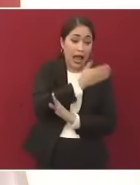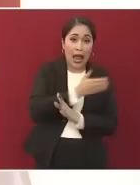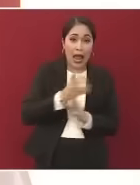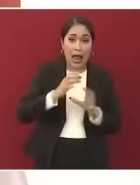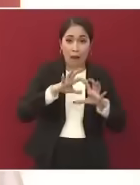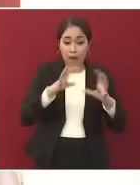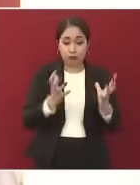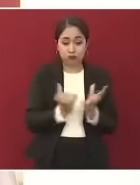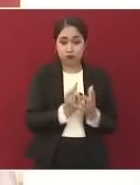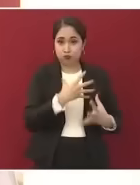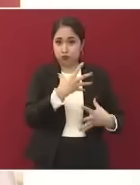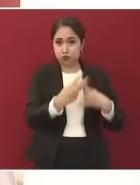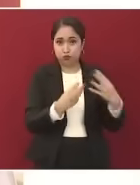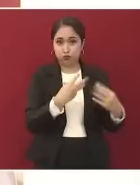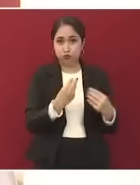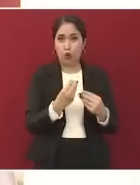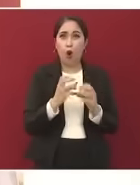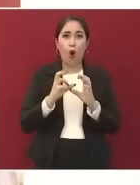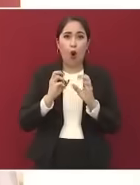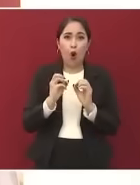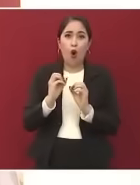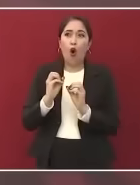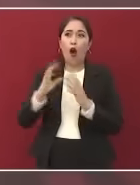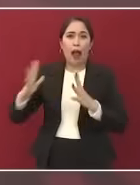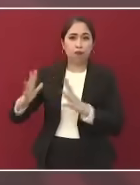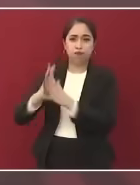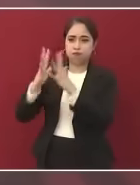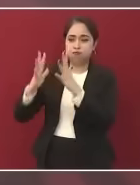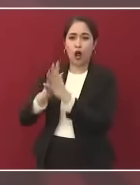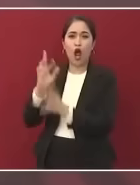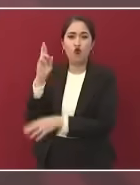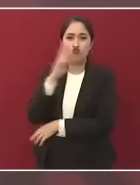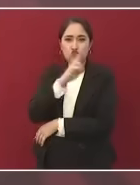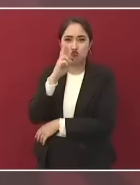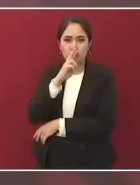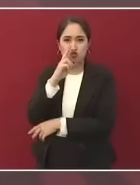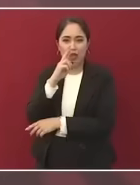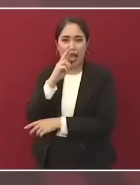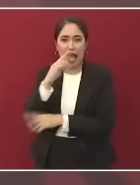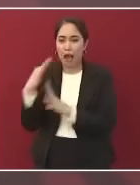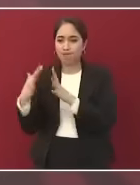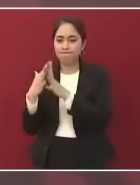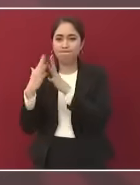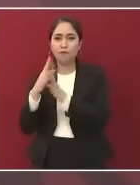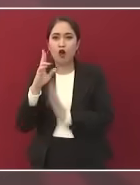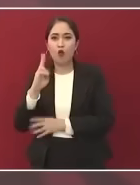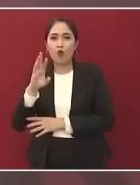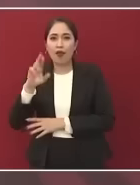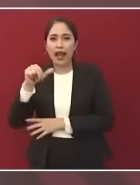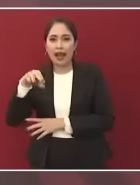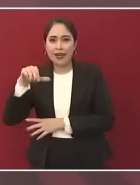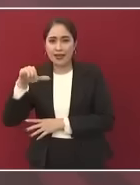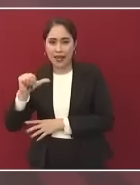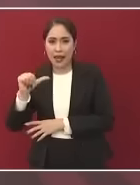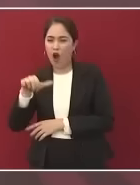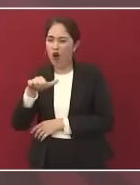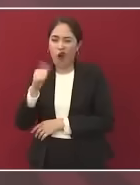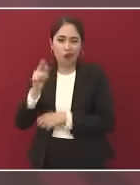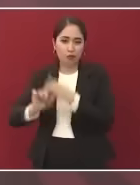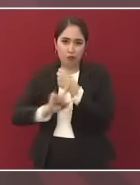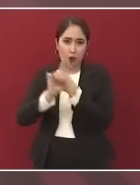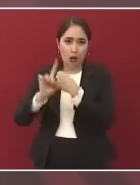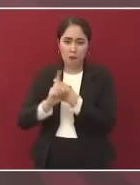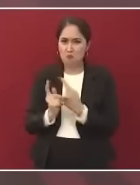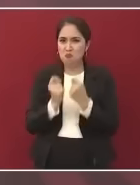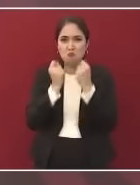presidente utilizó su presencia en ese lugar para insistir en que no se debe estigmatizar a los habitantes y oriundos de esa región lo